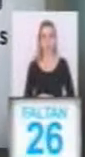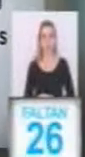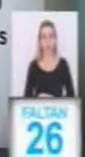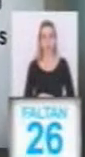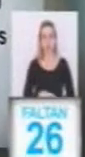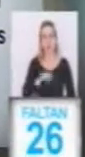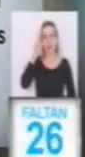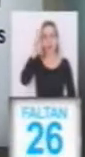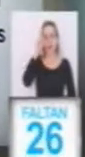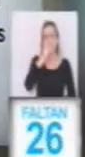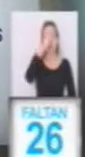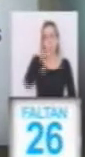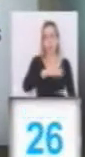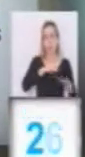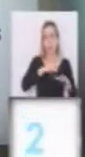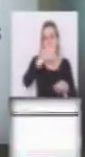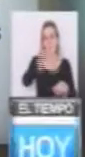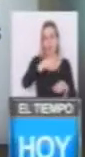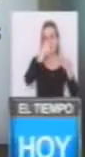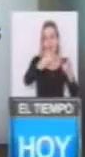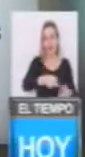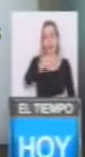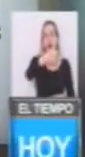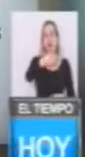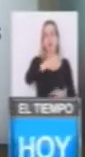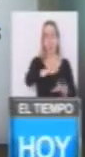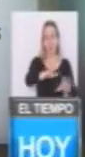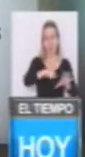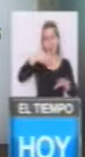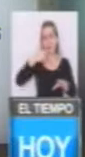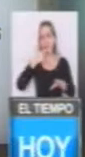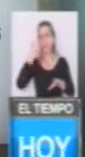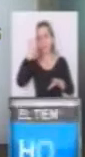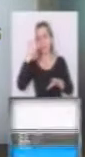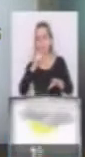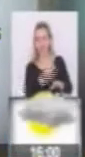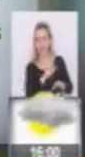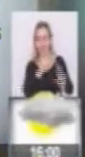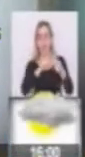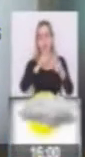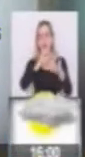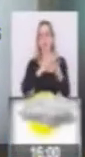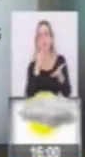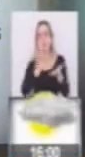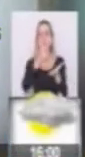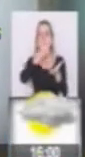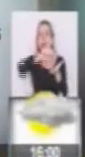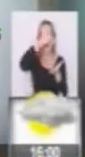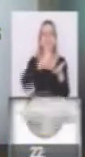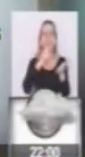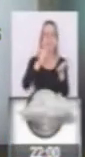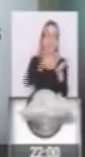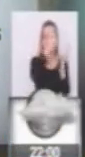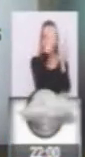piensa Massa. Eliminación de ganancias, derogación, bueno, muchas cosas. El que más se acerque a esto,